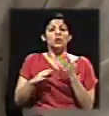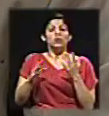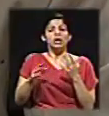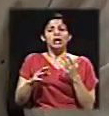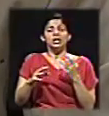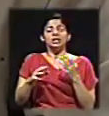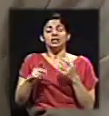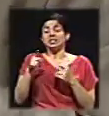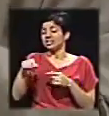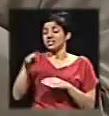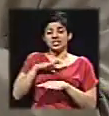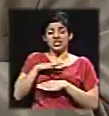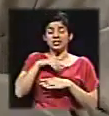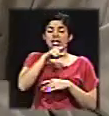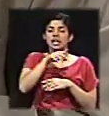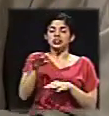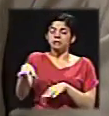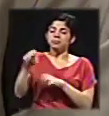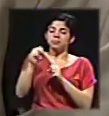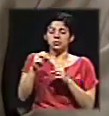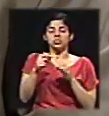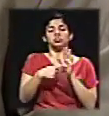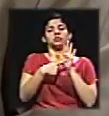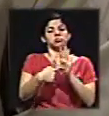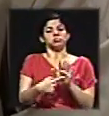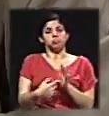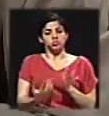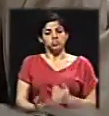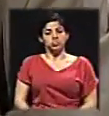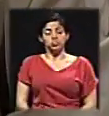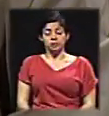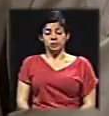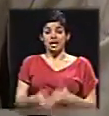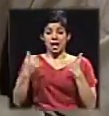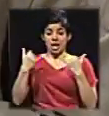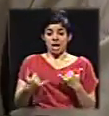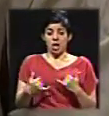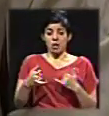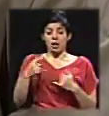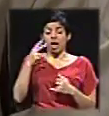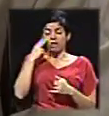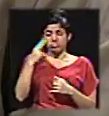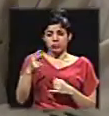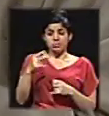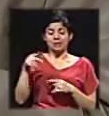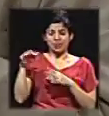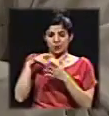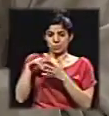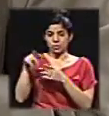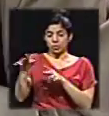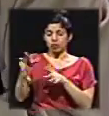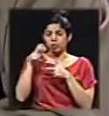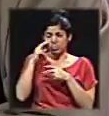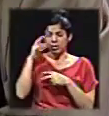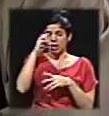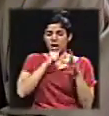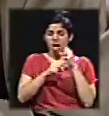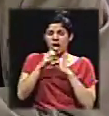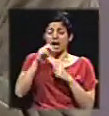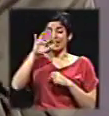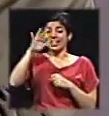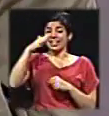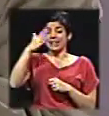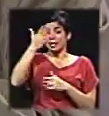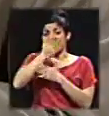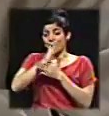de sus insatisfacciones. Ahora, digamos, se considera también a partir de los estudios que una quinta parte de